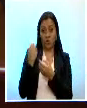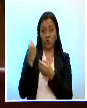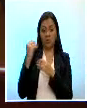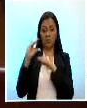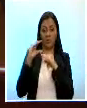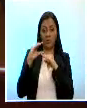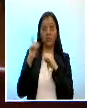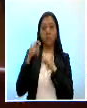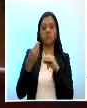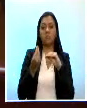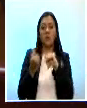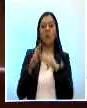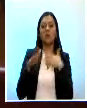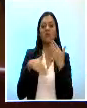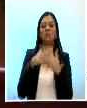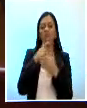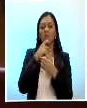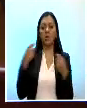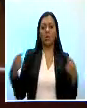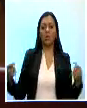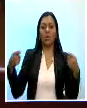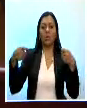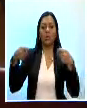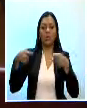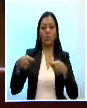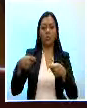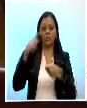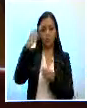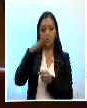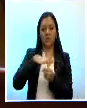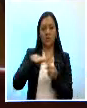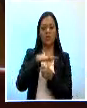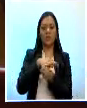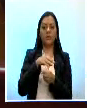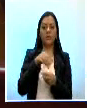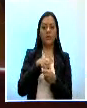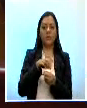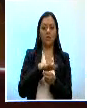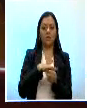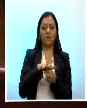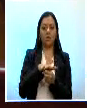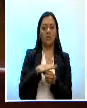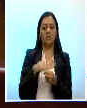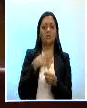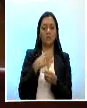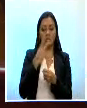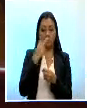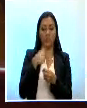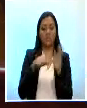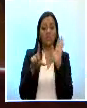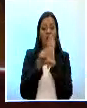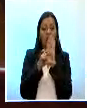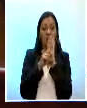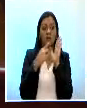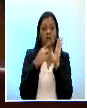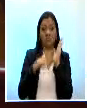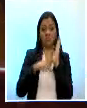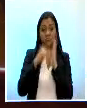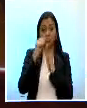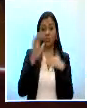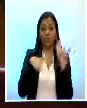ciudadanías se financiará con aportes y contribuciones del Estado. Es lo que dice esta ley. Esta ley que el